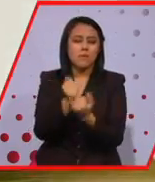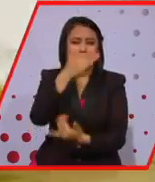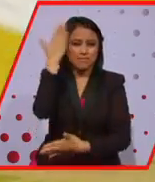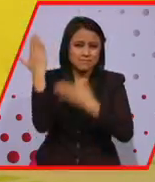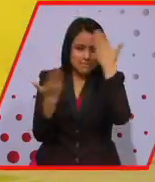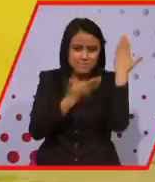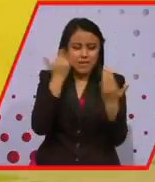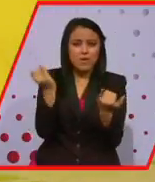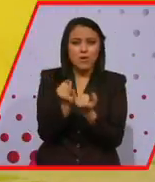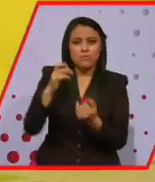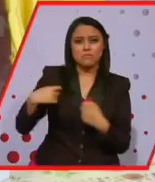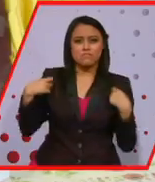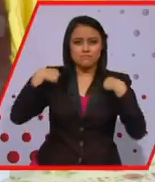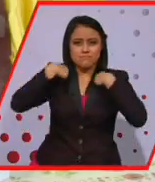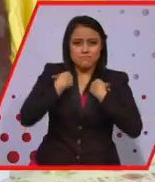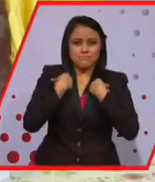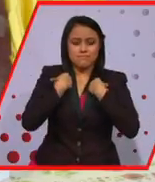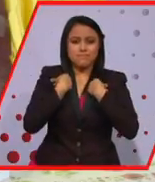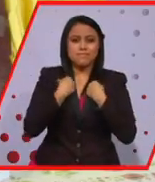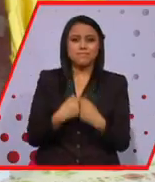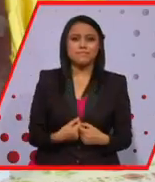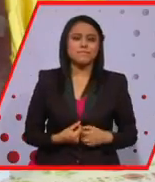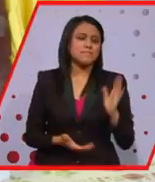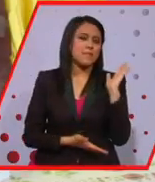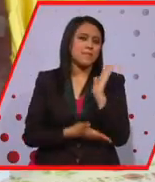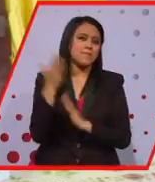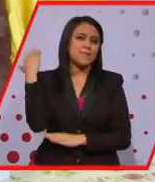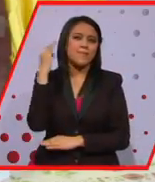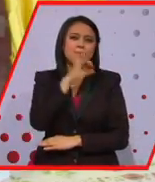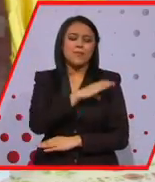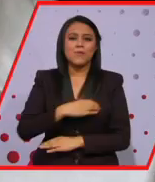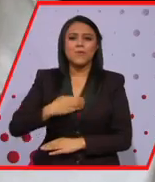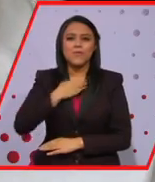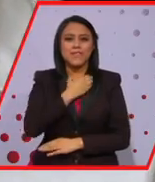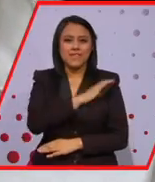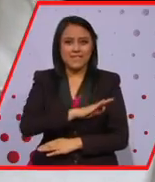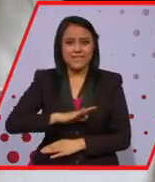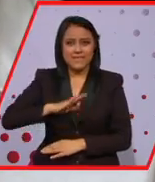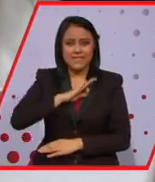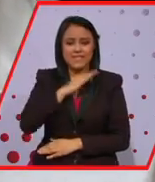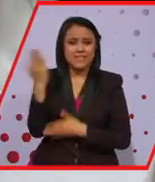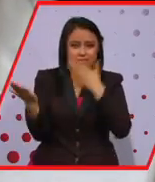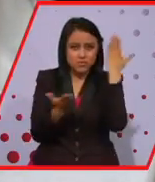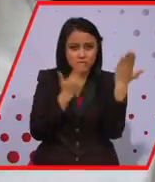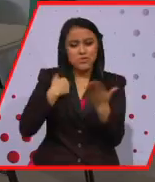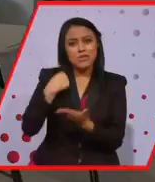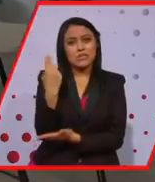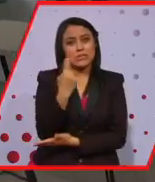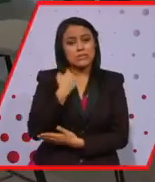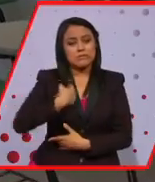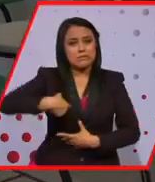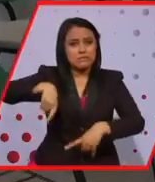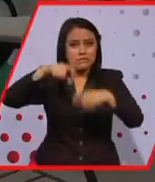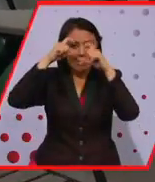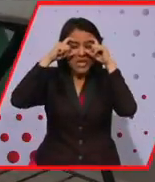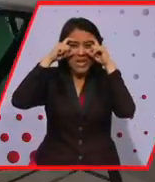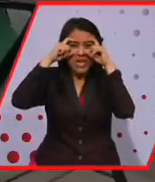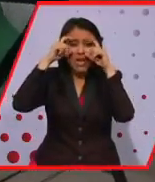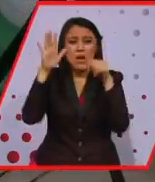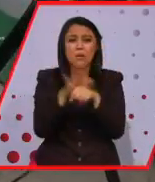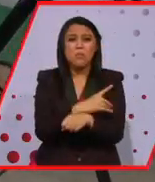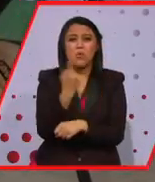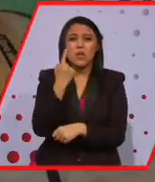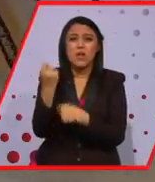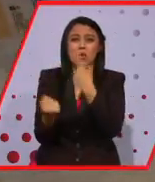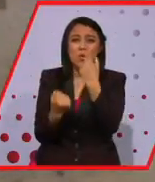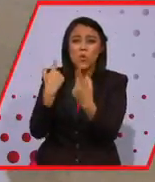mi mochilita con mis libros y voy feliz a la escuela. Yo necesito los lentes cuando nos ponen algún